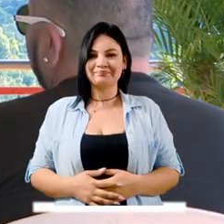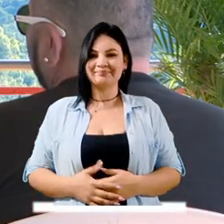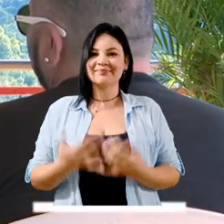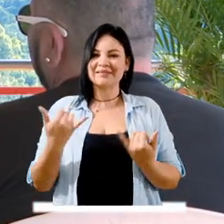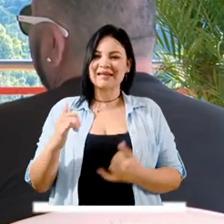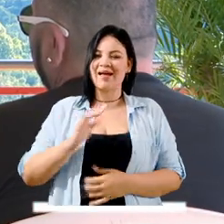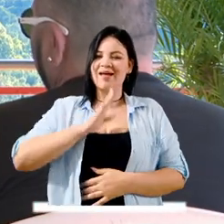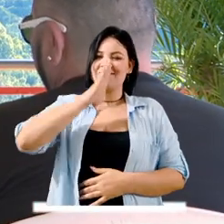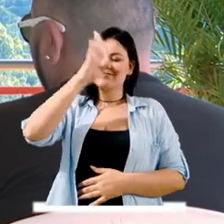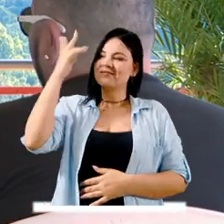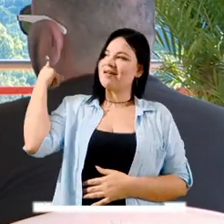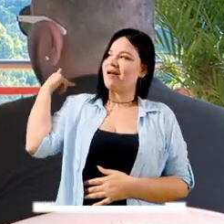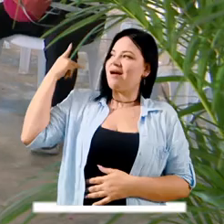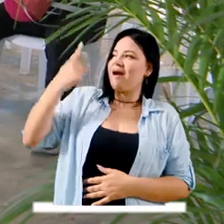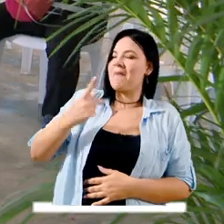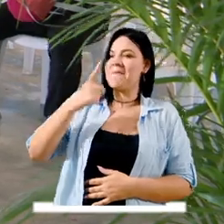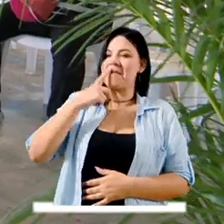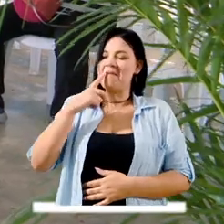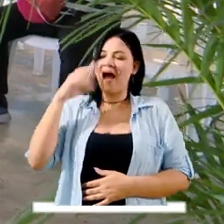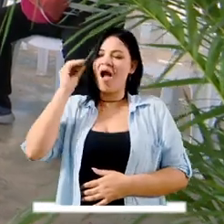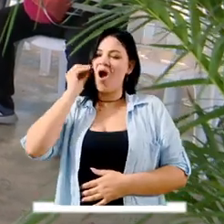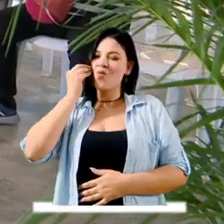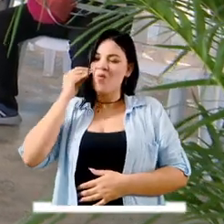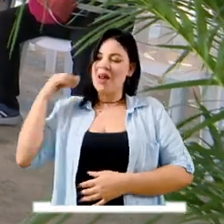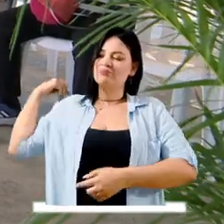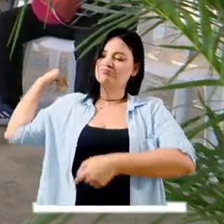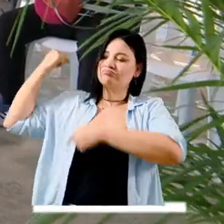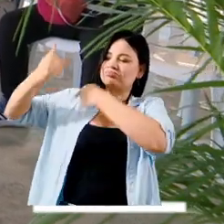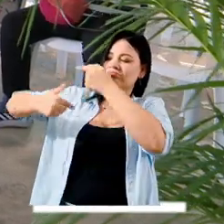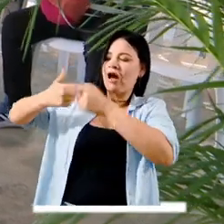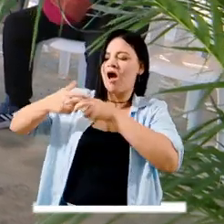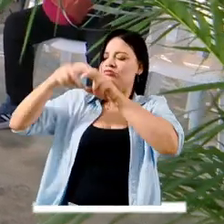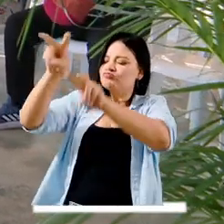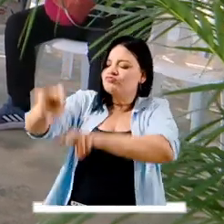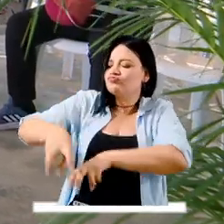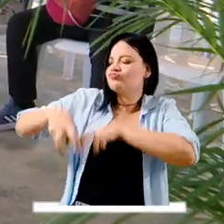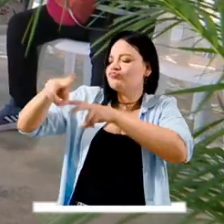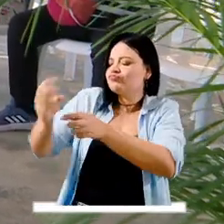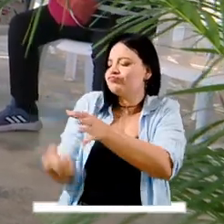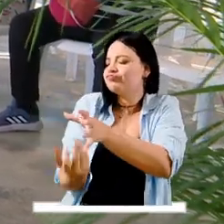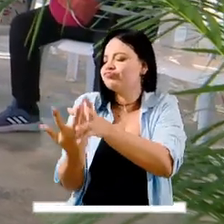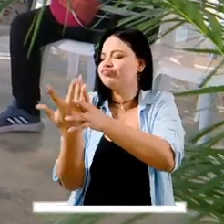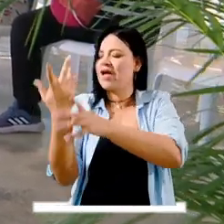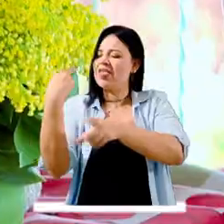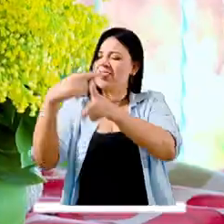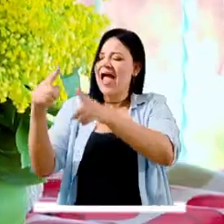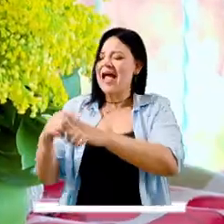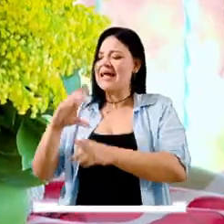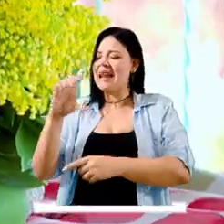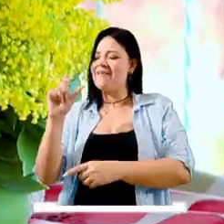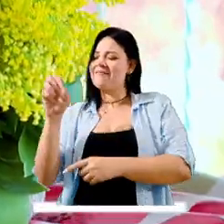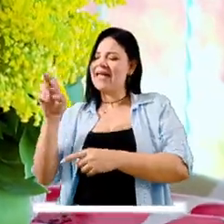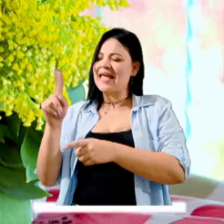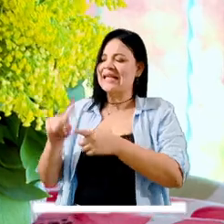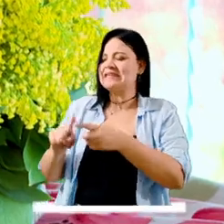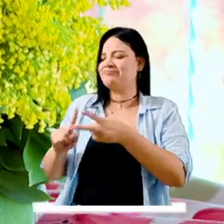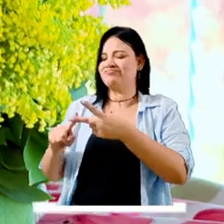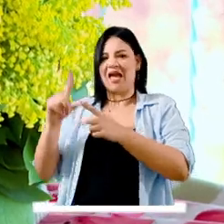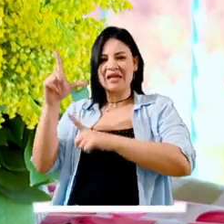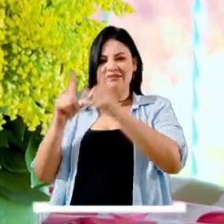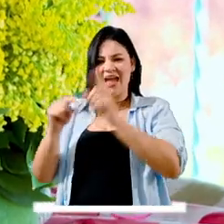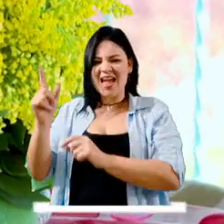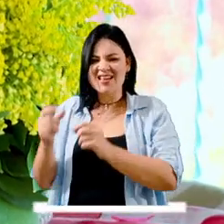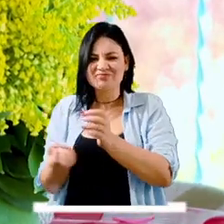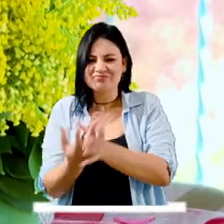bonita donde los padres, los abuelos, los bisabuelos tenían sus huertas con los pompones, las astromerias, los claveles, las